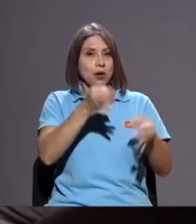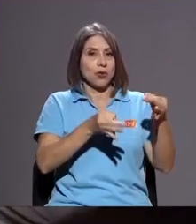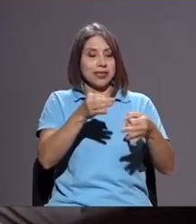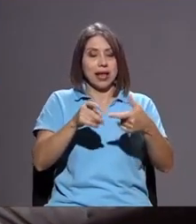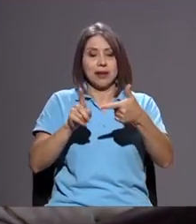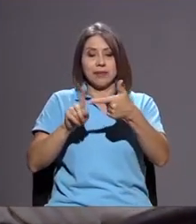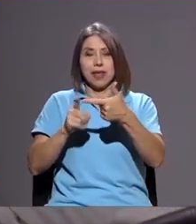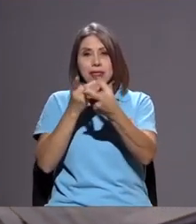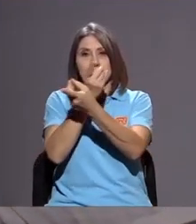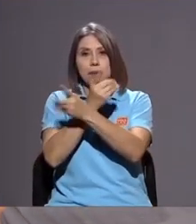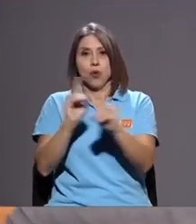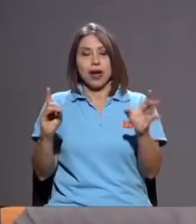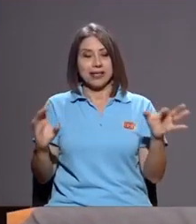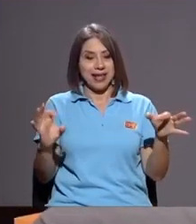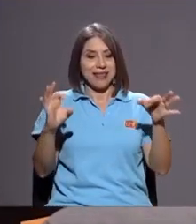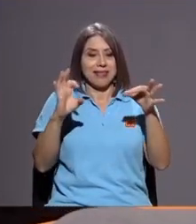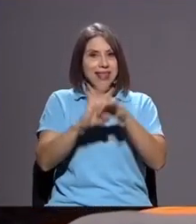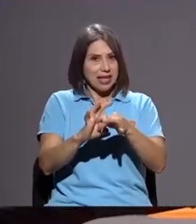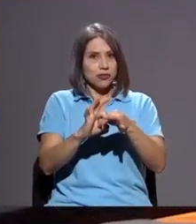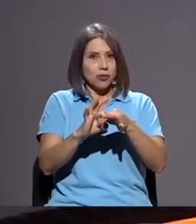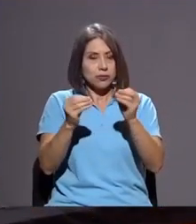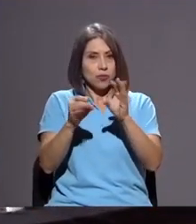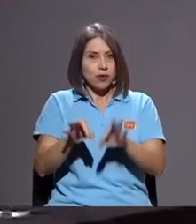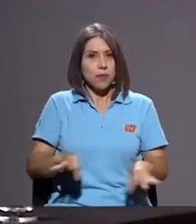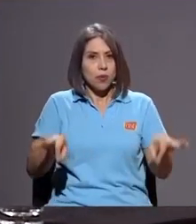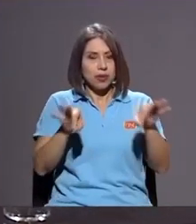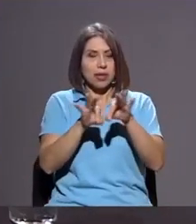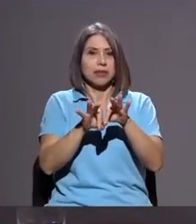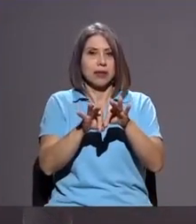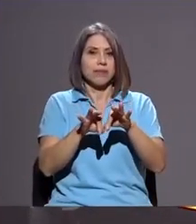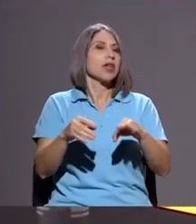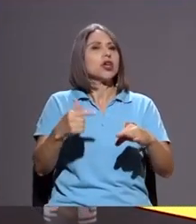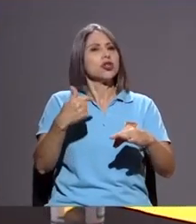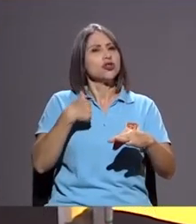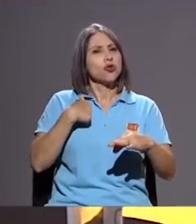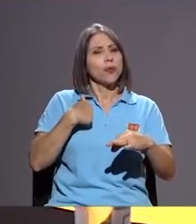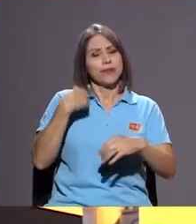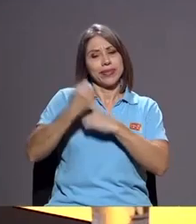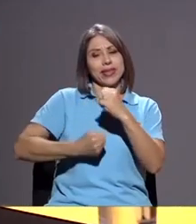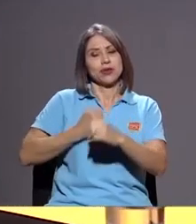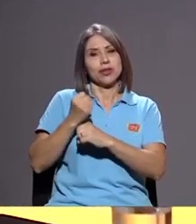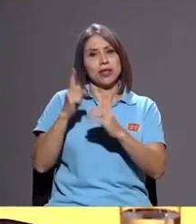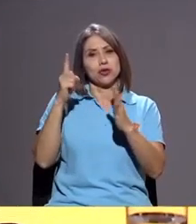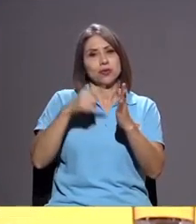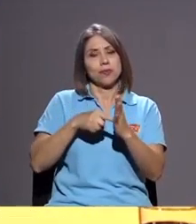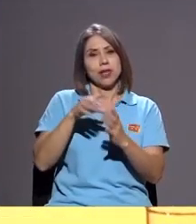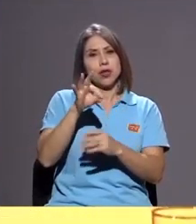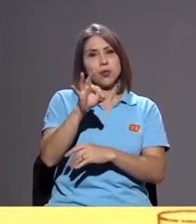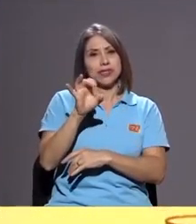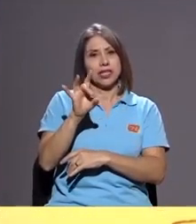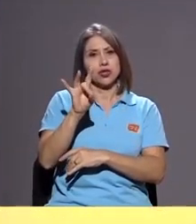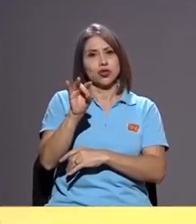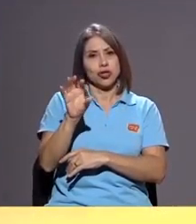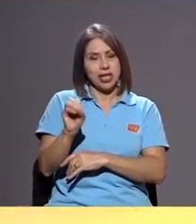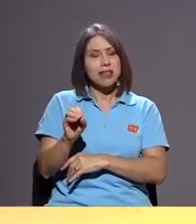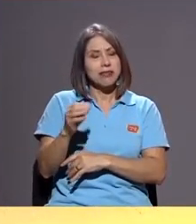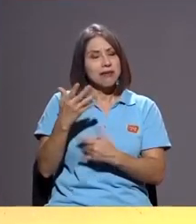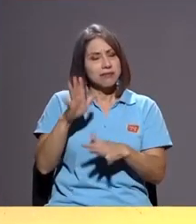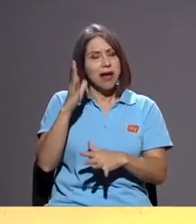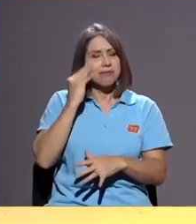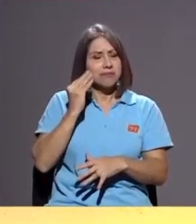muy importante. Yo viví la década de los 80s y estoy agradecidísimo por